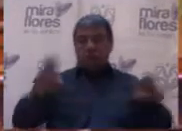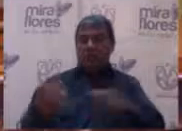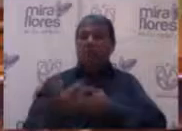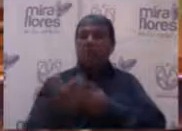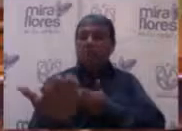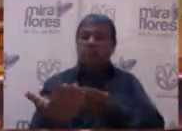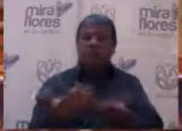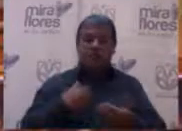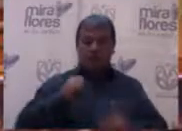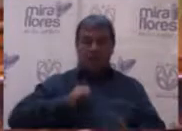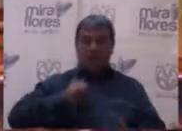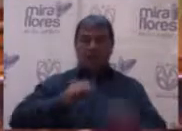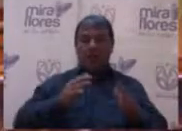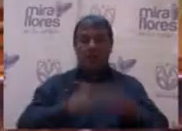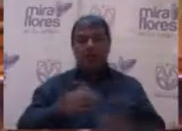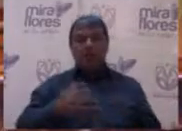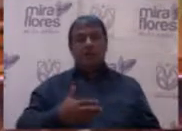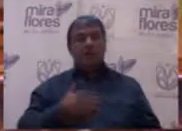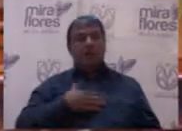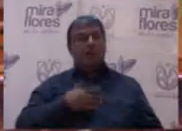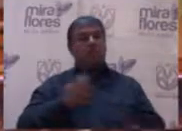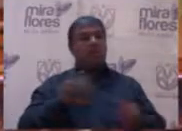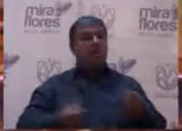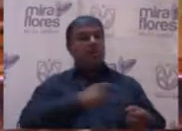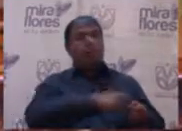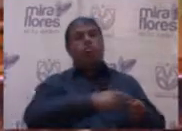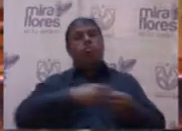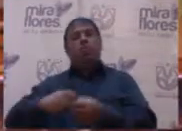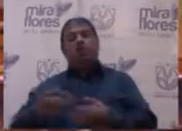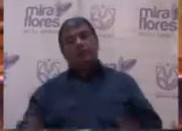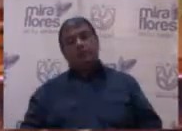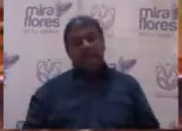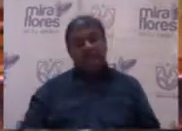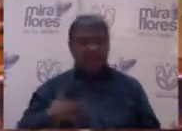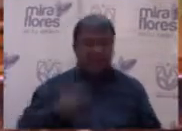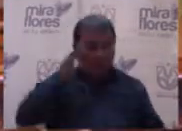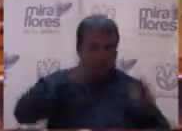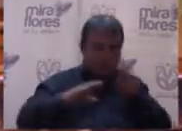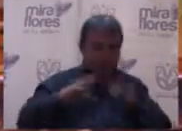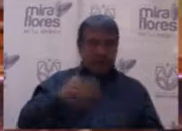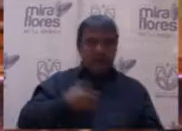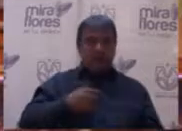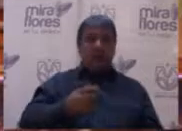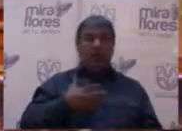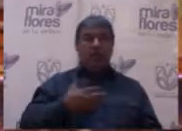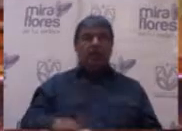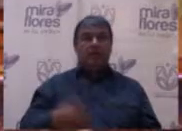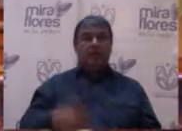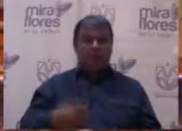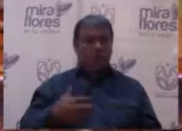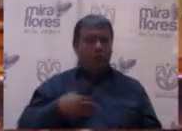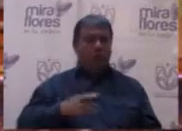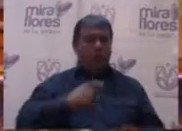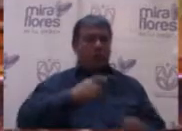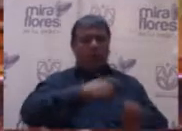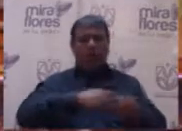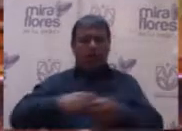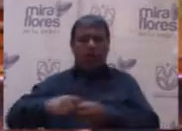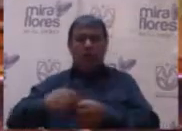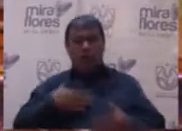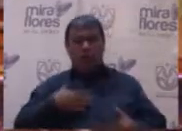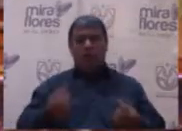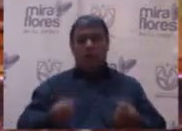alcalde, se llevaron mi auto. Y yo un poco preocupado cuando me dice, se llevaron mi auto, me dice, no, la grúa de ustedes se